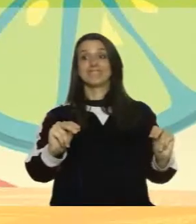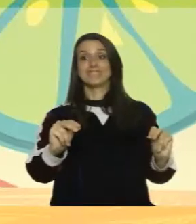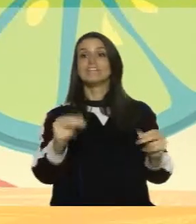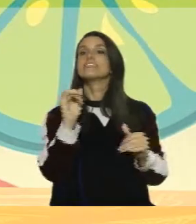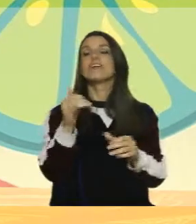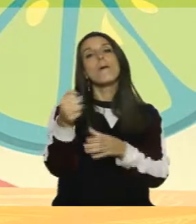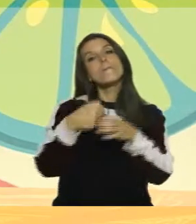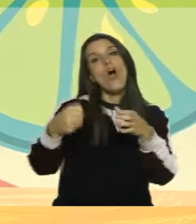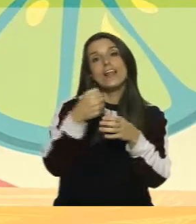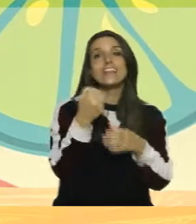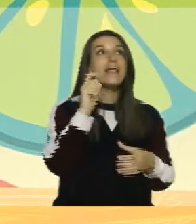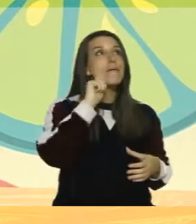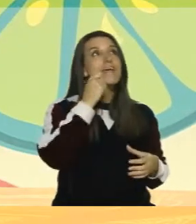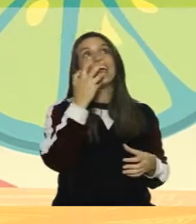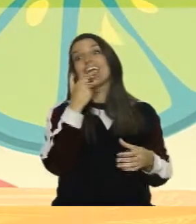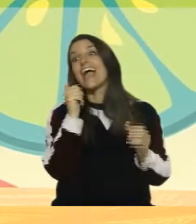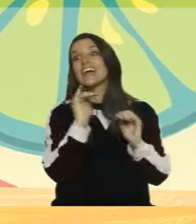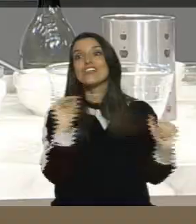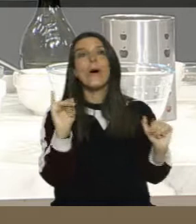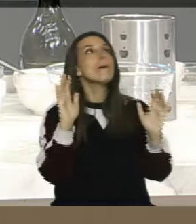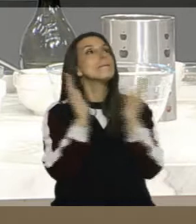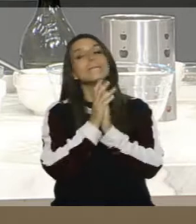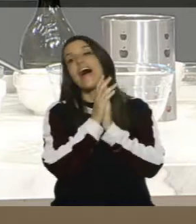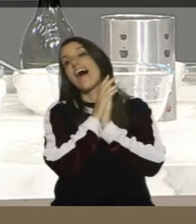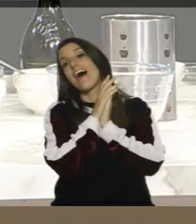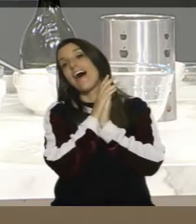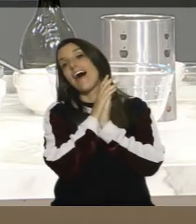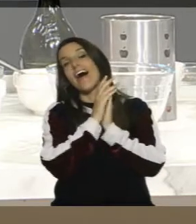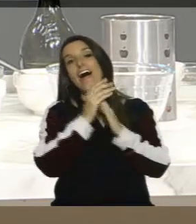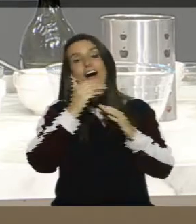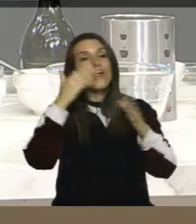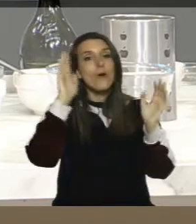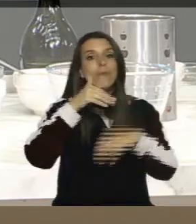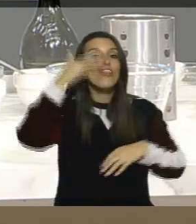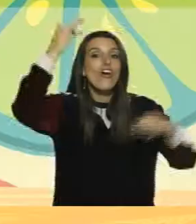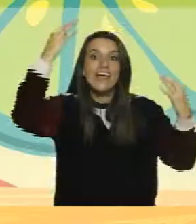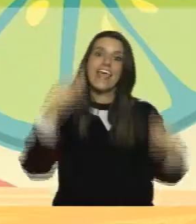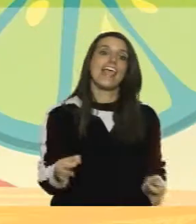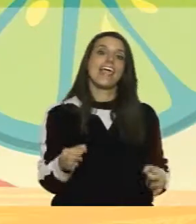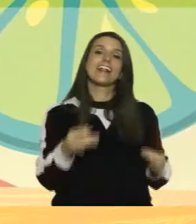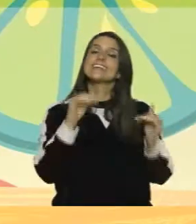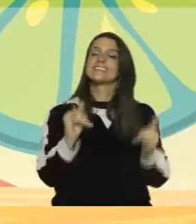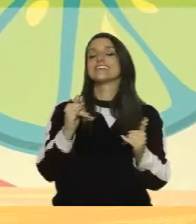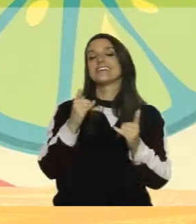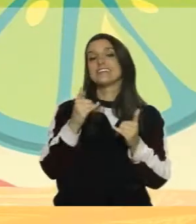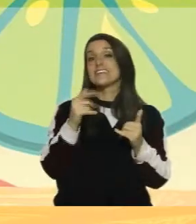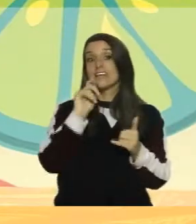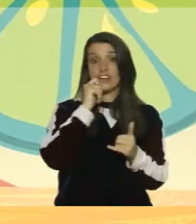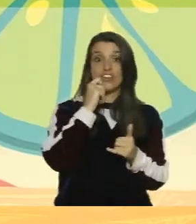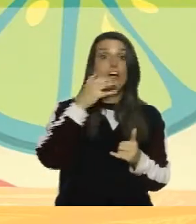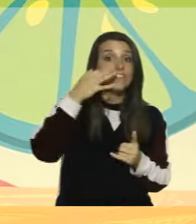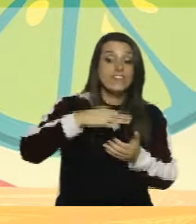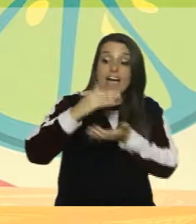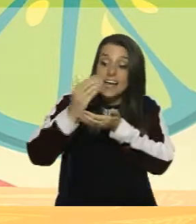Polenta cremosa y me encantó, Emilio. No te puedo creer. Lo logramos. Sí, ya lo hablamos. Quedó riquísimo. Le hice el